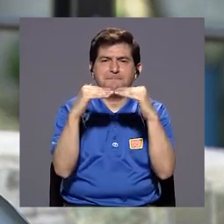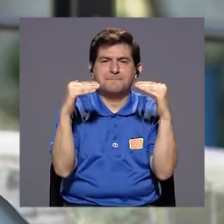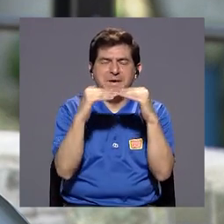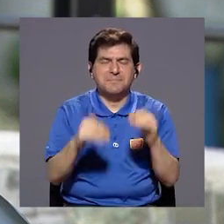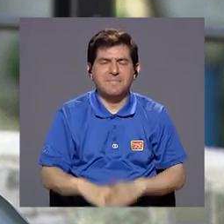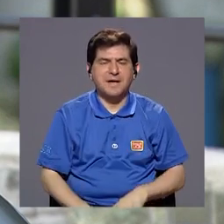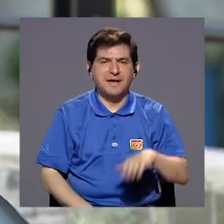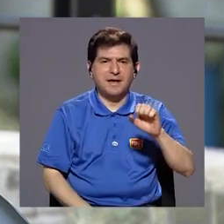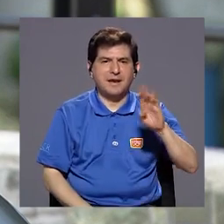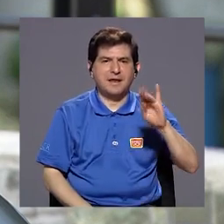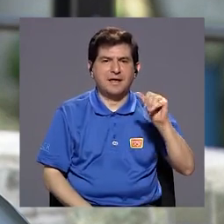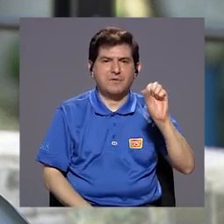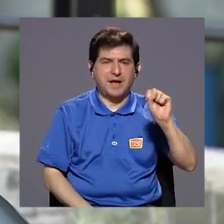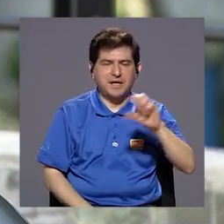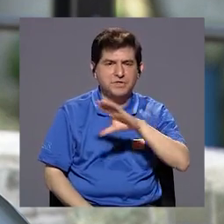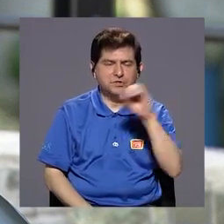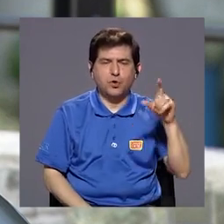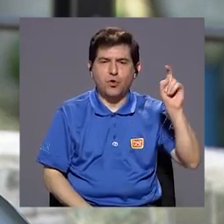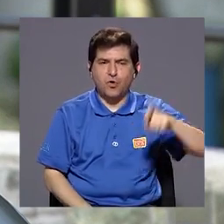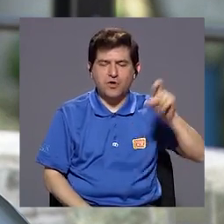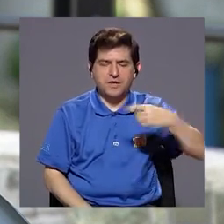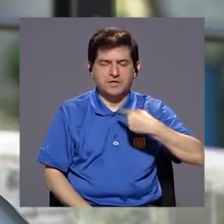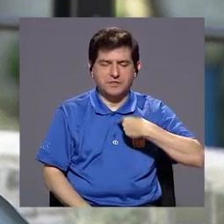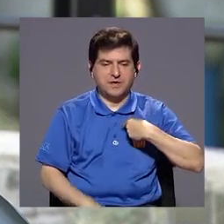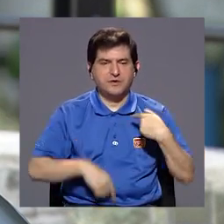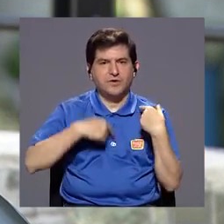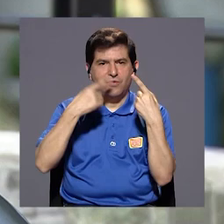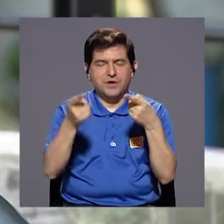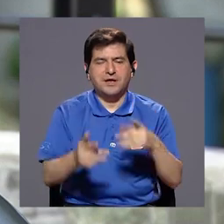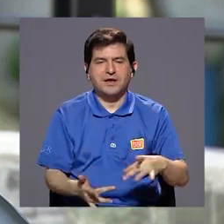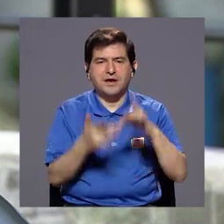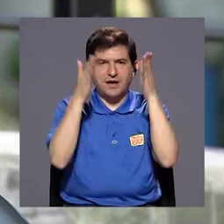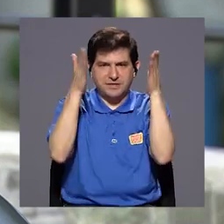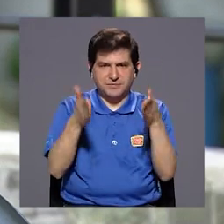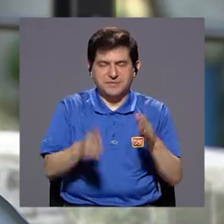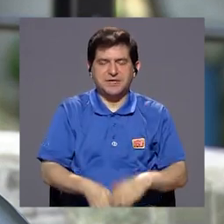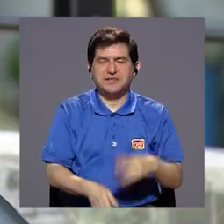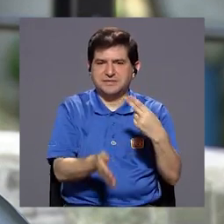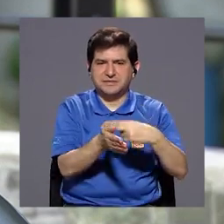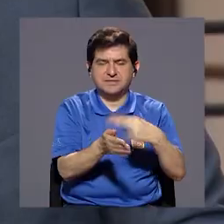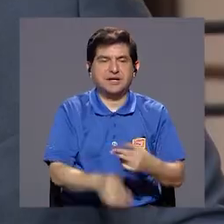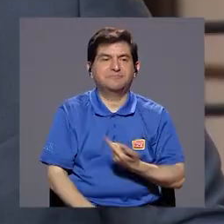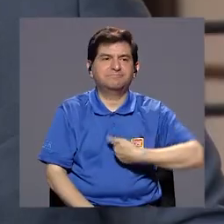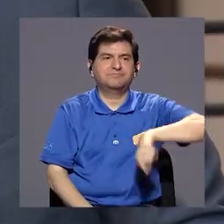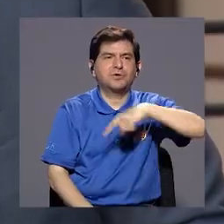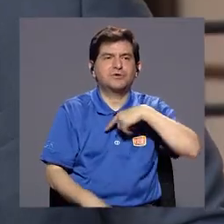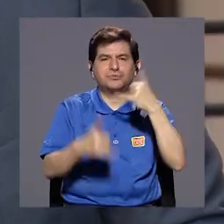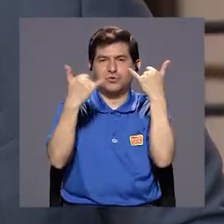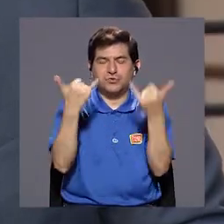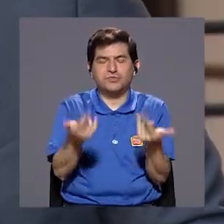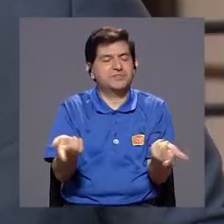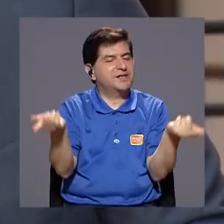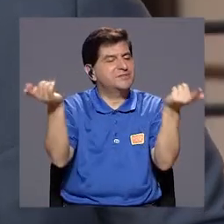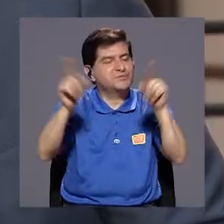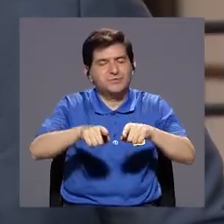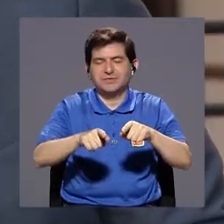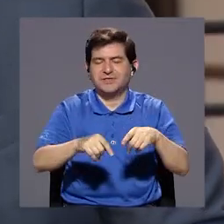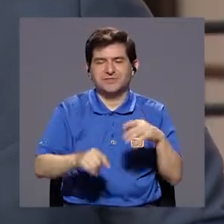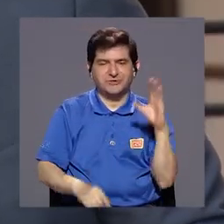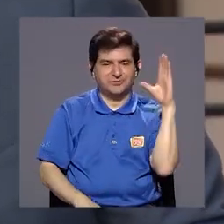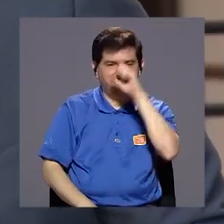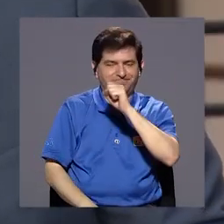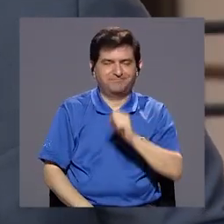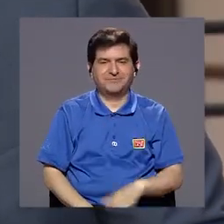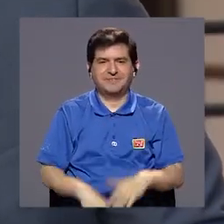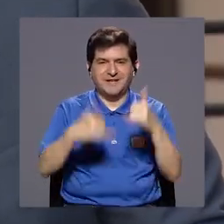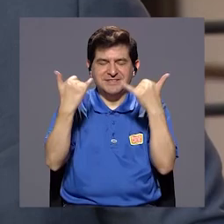nivel, o sea, en el EVAIS con el doctor, o necesariamente yo tengo que ir al especialista en hospital. A nosotros nos toca ver ya cuando ocurrió el evento, o sea, cuando